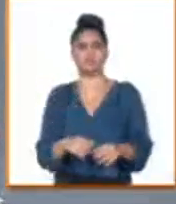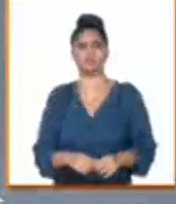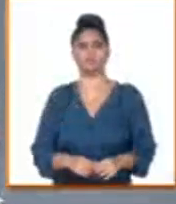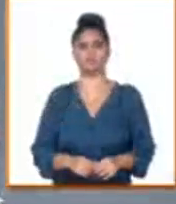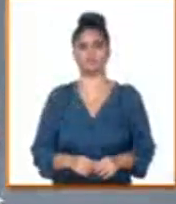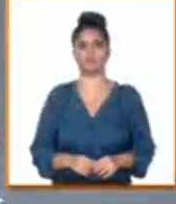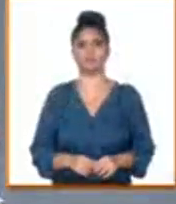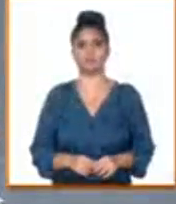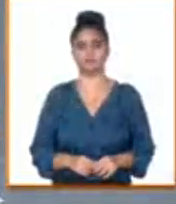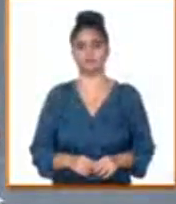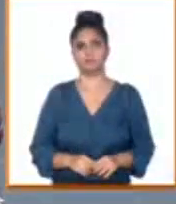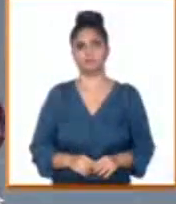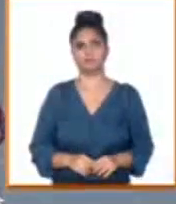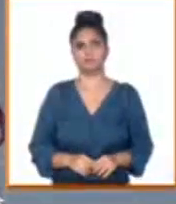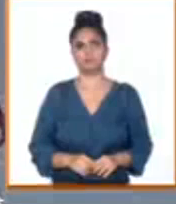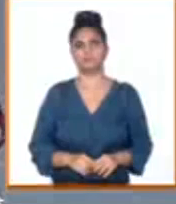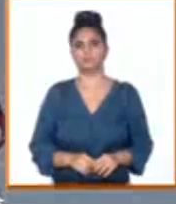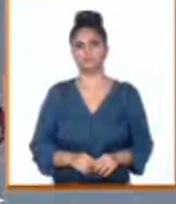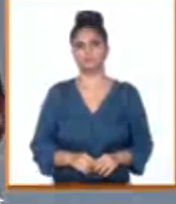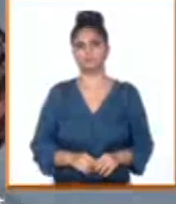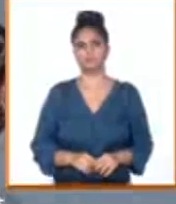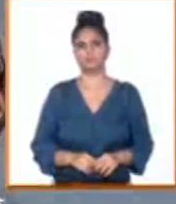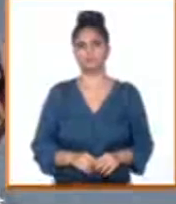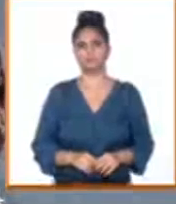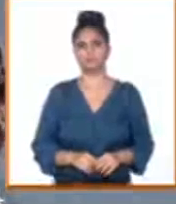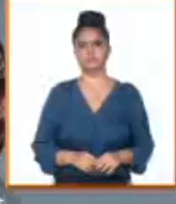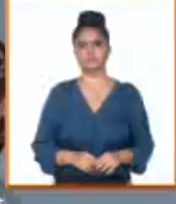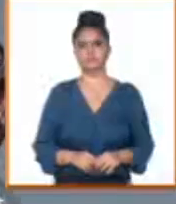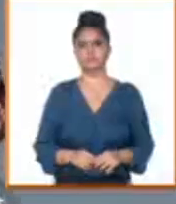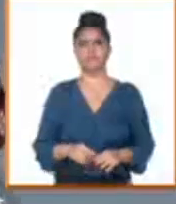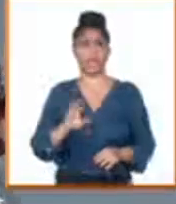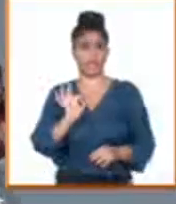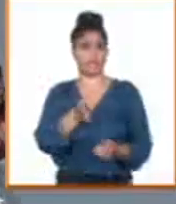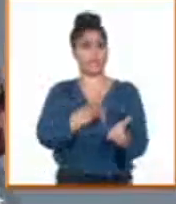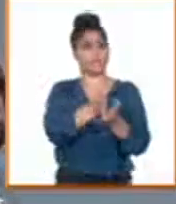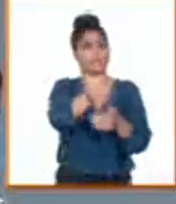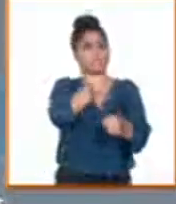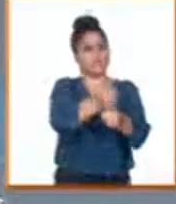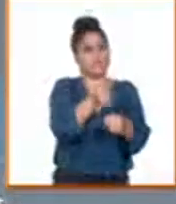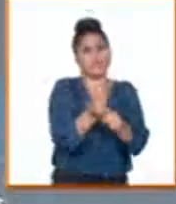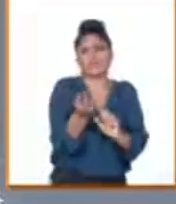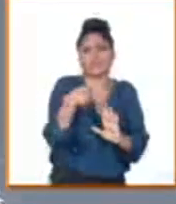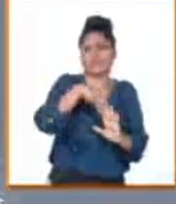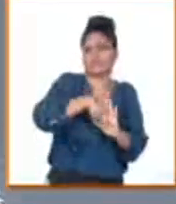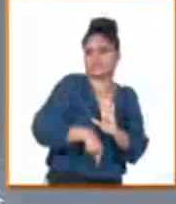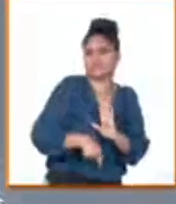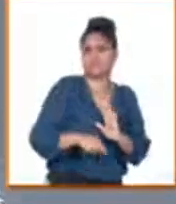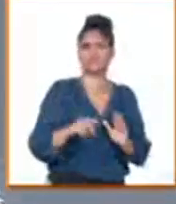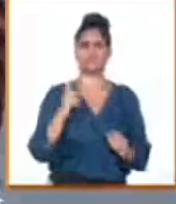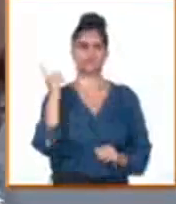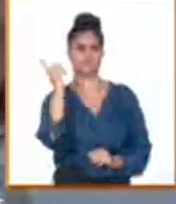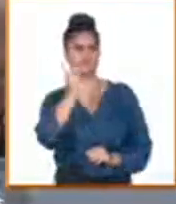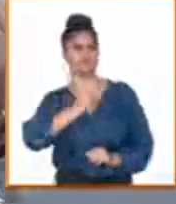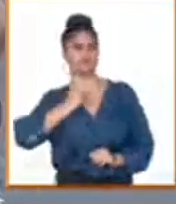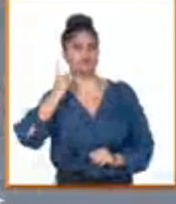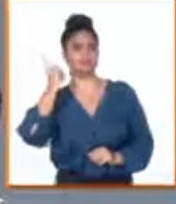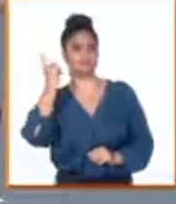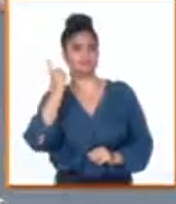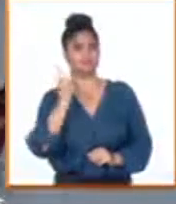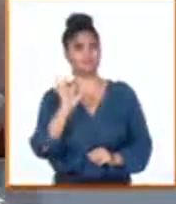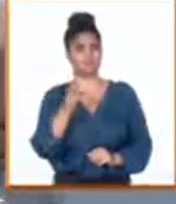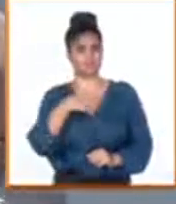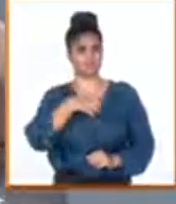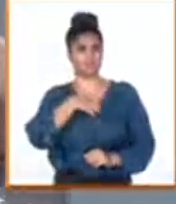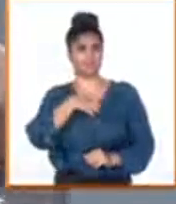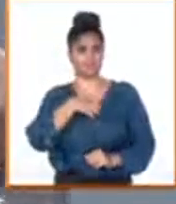mucho camino. Hay que, de todas maneras, seguir trabajando, seguir profundizando. Para nosotros es el reto, pero fíjense que para la